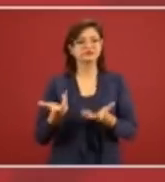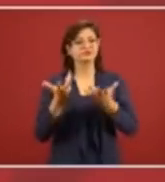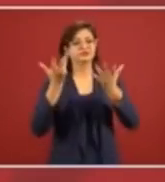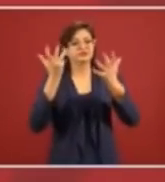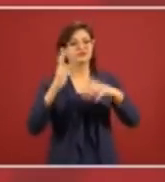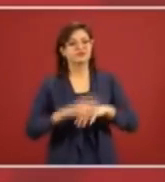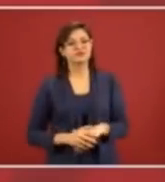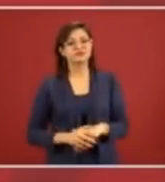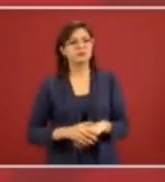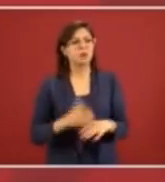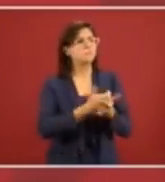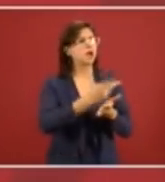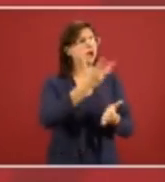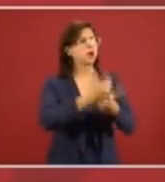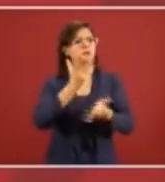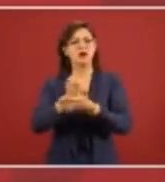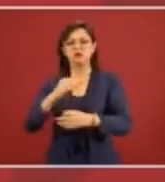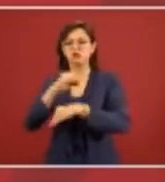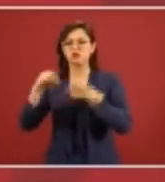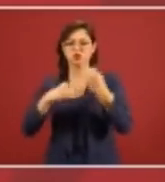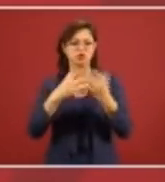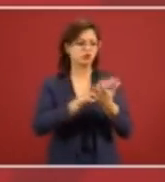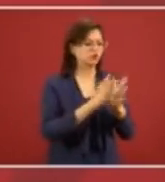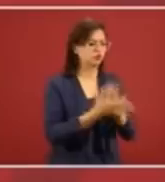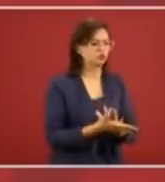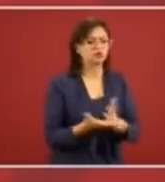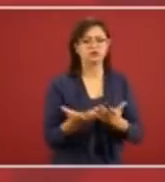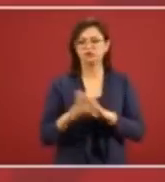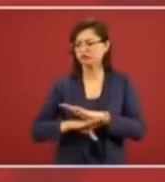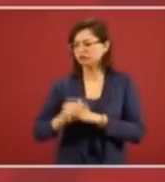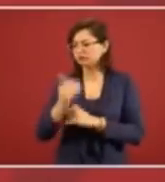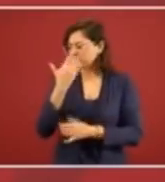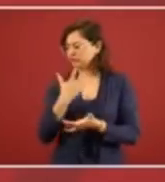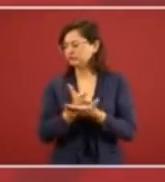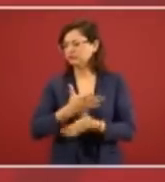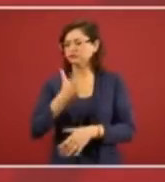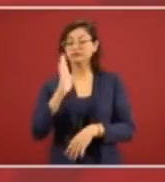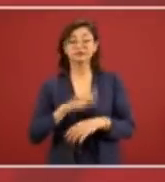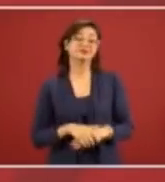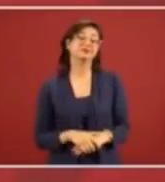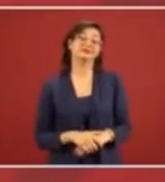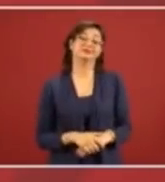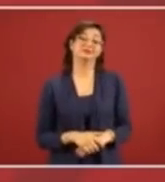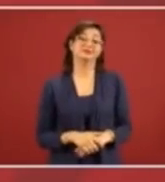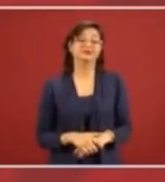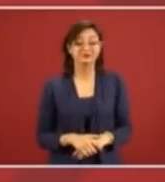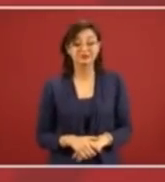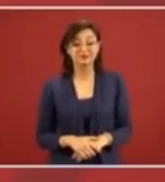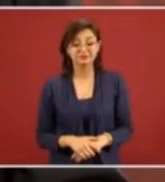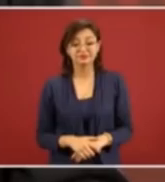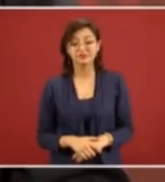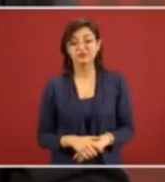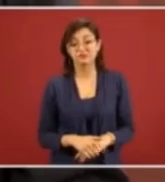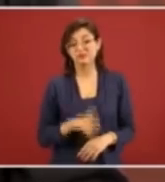aumentan los precios de la tortilla, de los básicos, eso